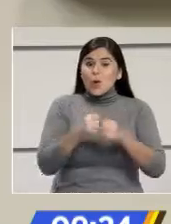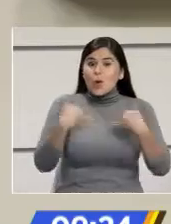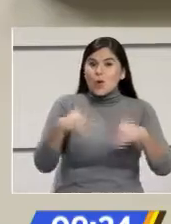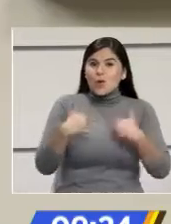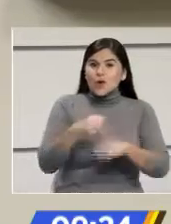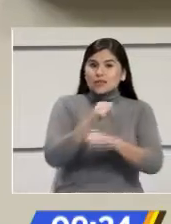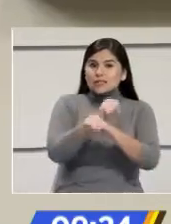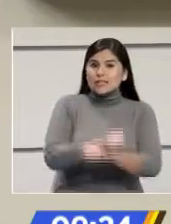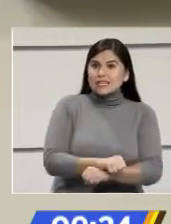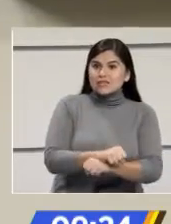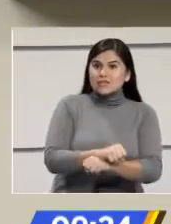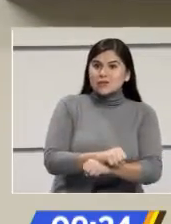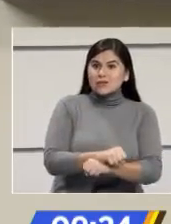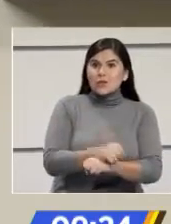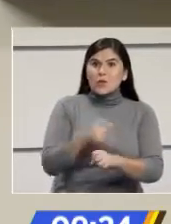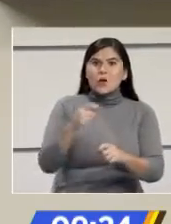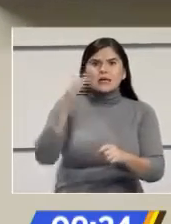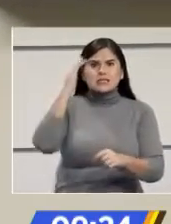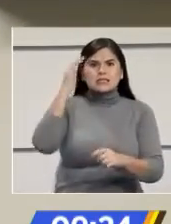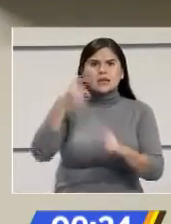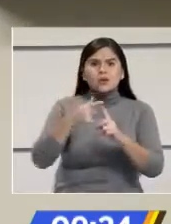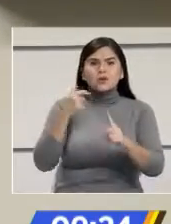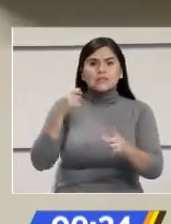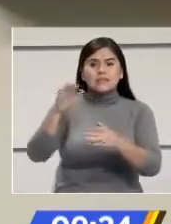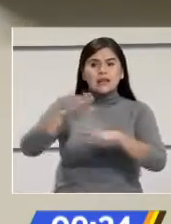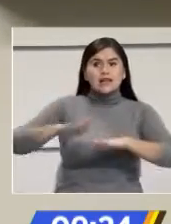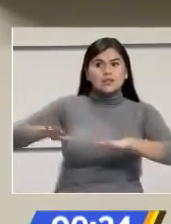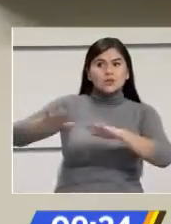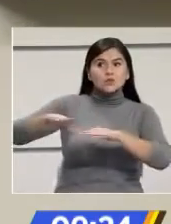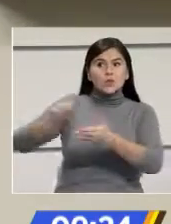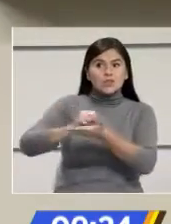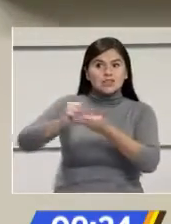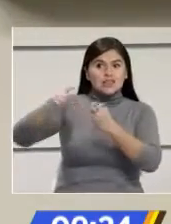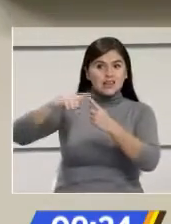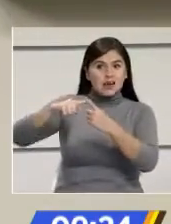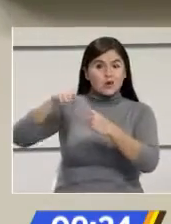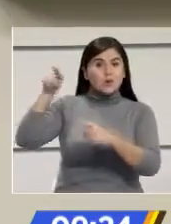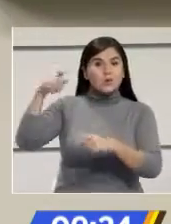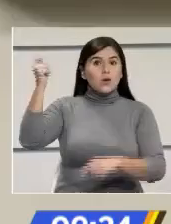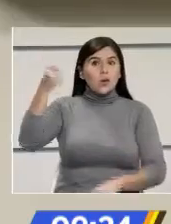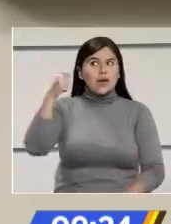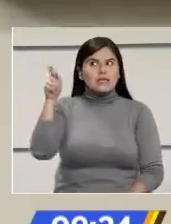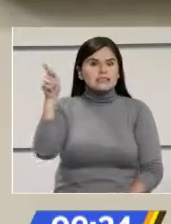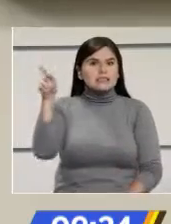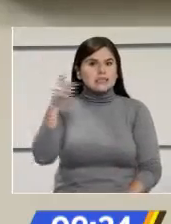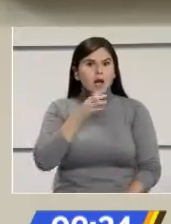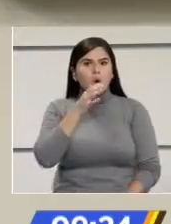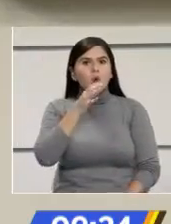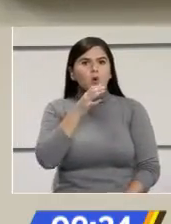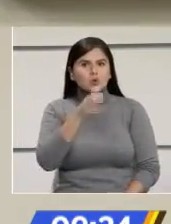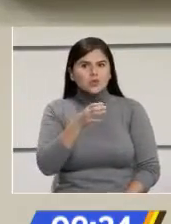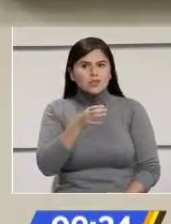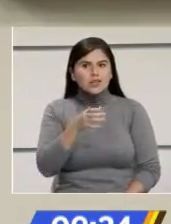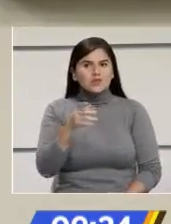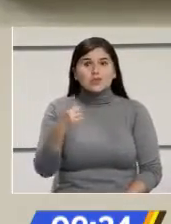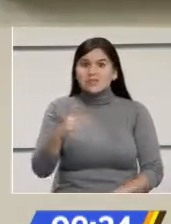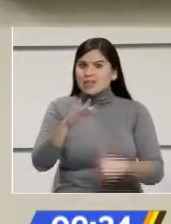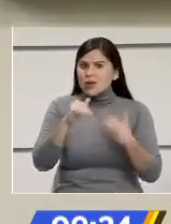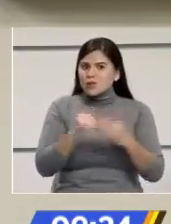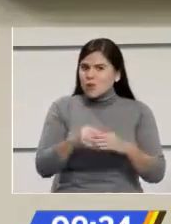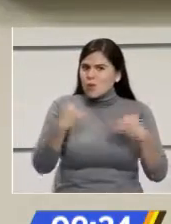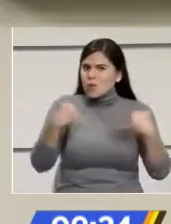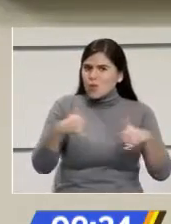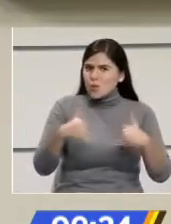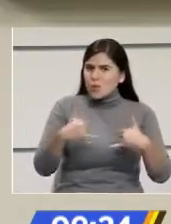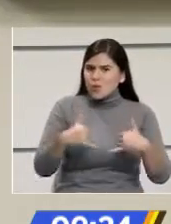tradicionales. Delmis, allá desde la zona de Santa Cruz de Guanacaste, también está dándonos esos consejitos y también a ponernos a jugar.